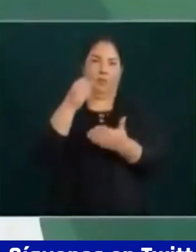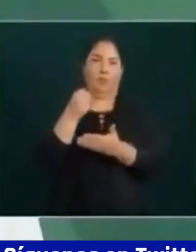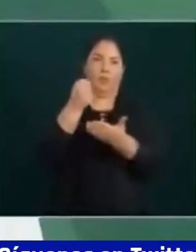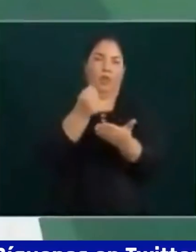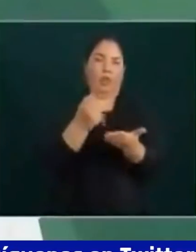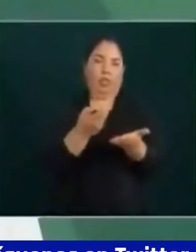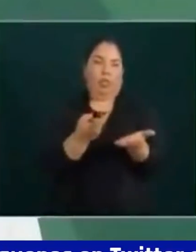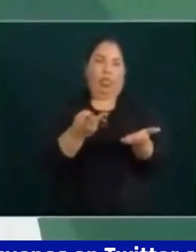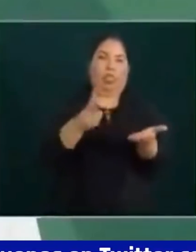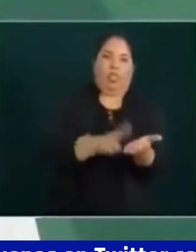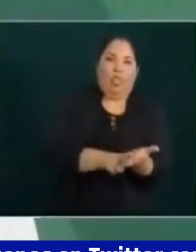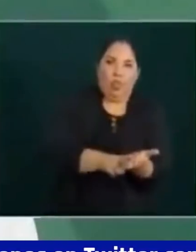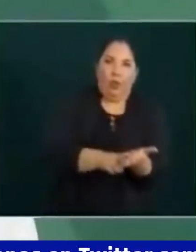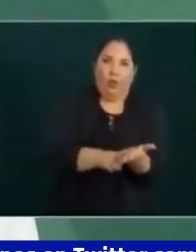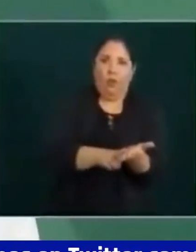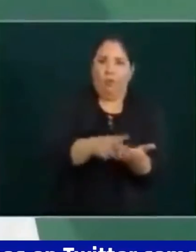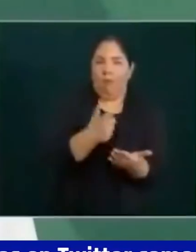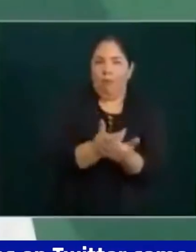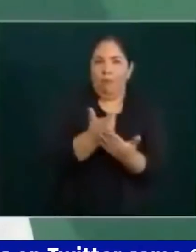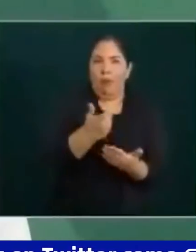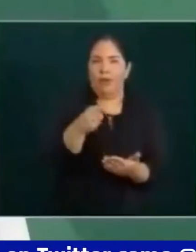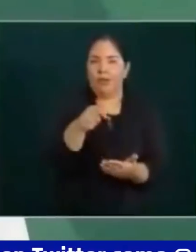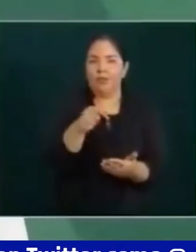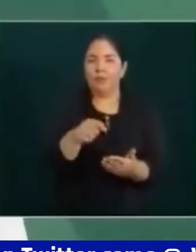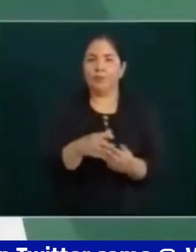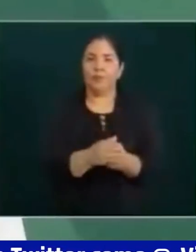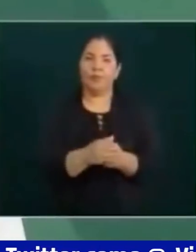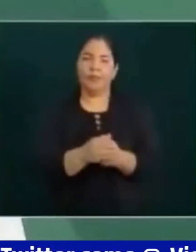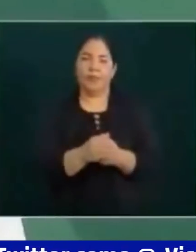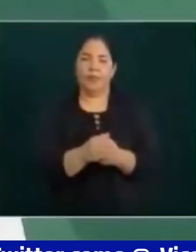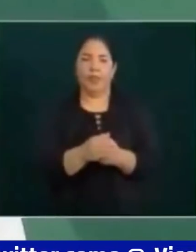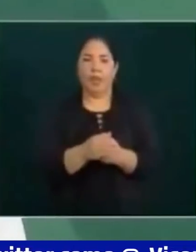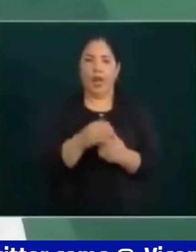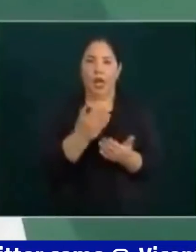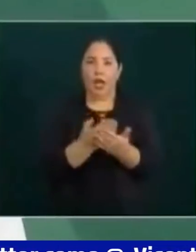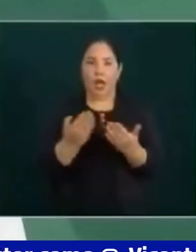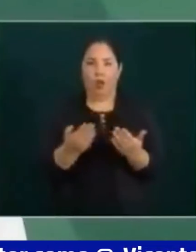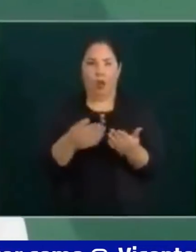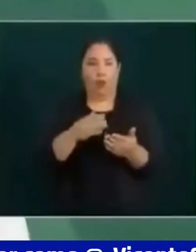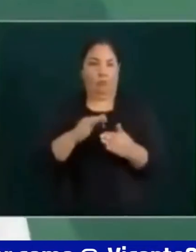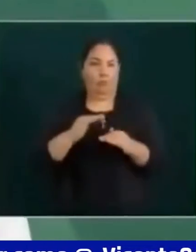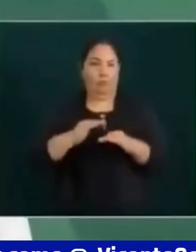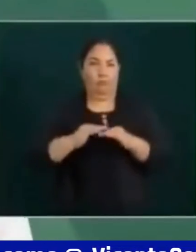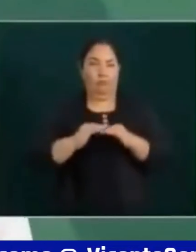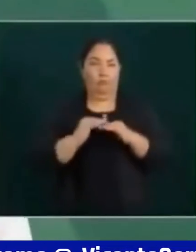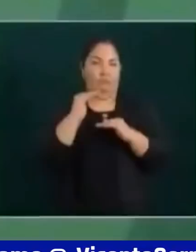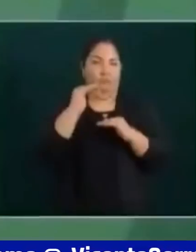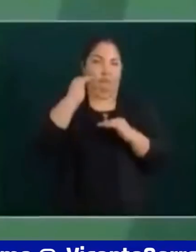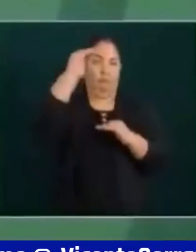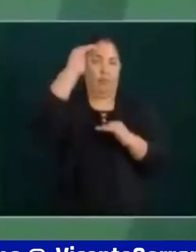el doble de lo que reciben en la actualidad.